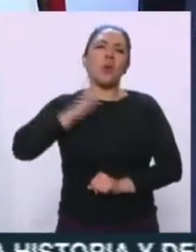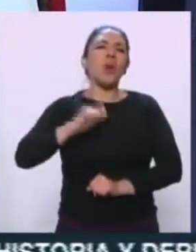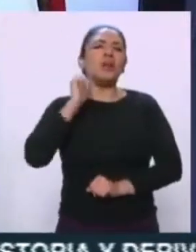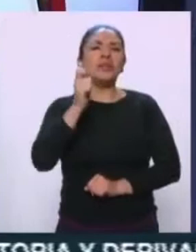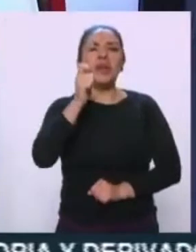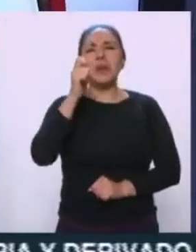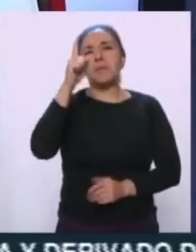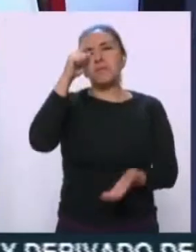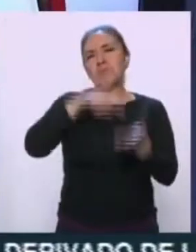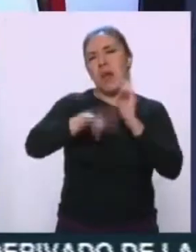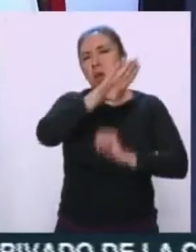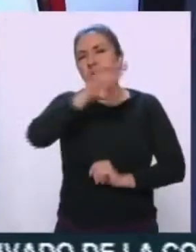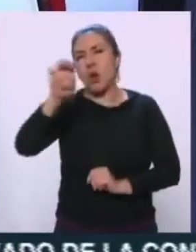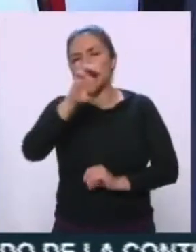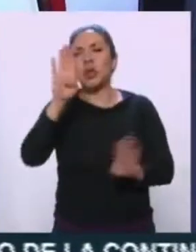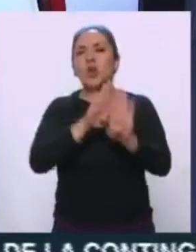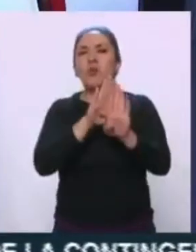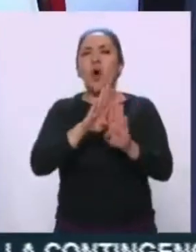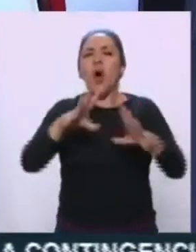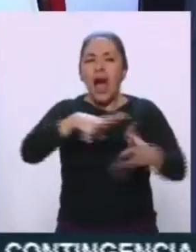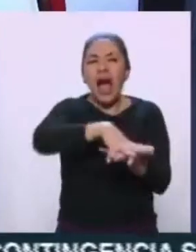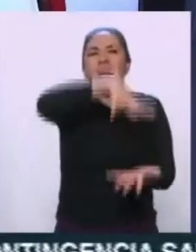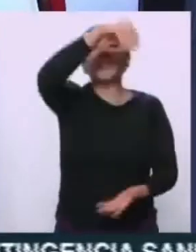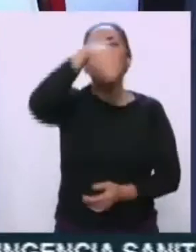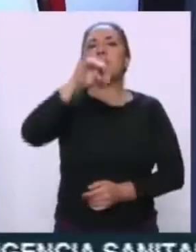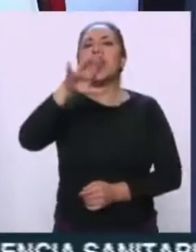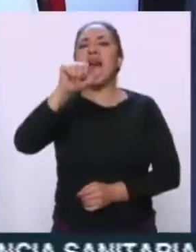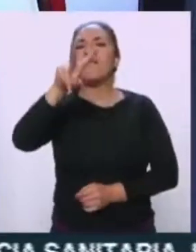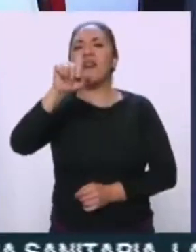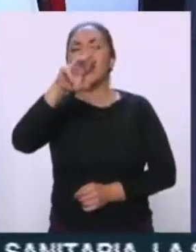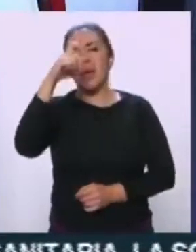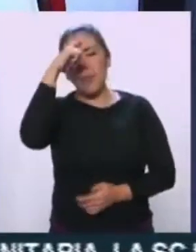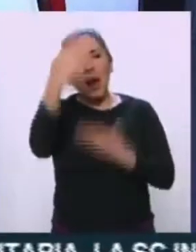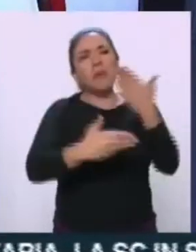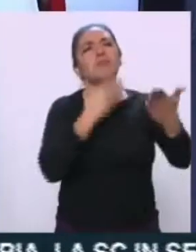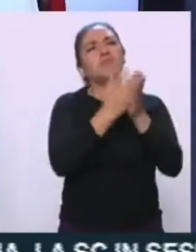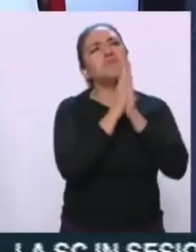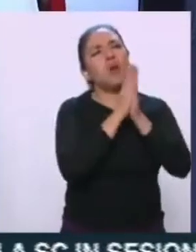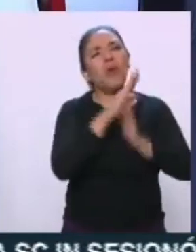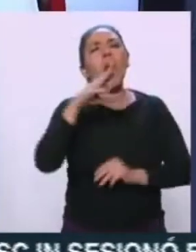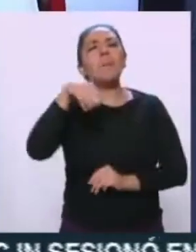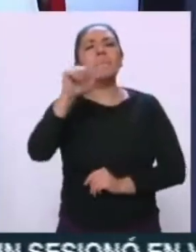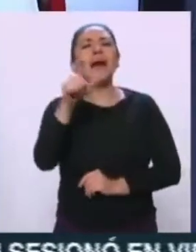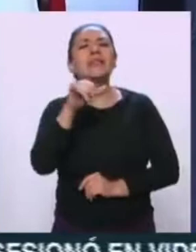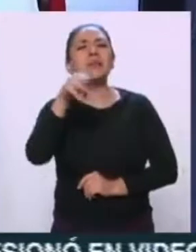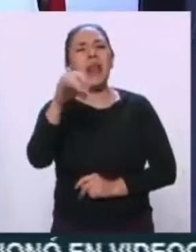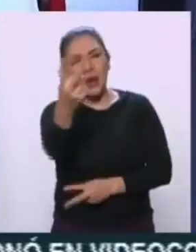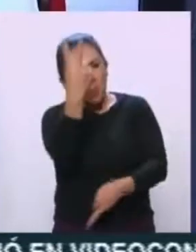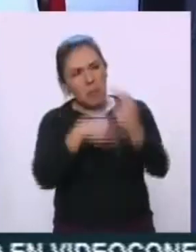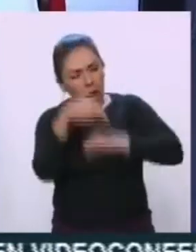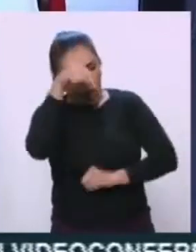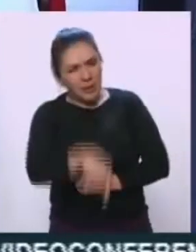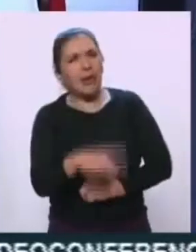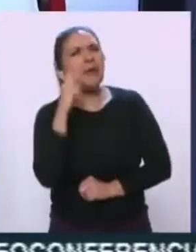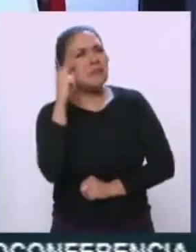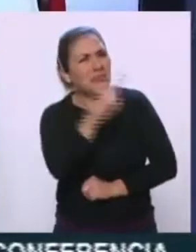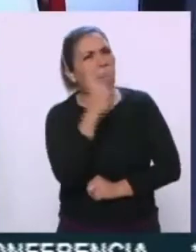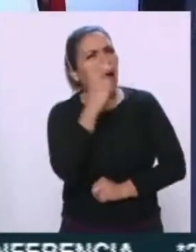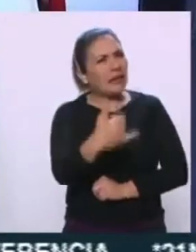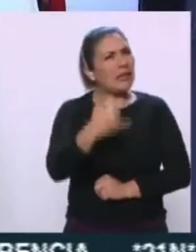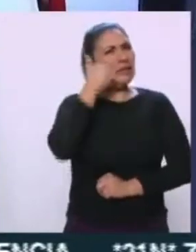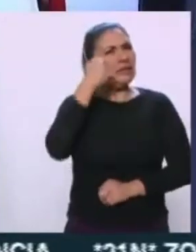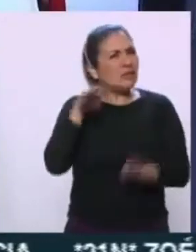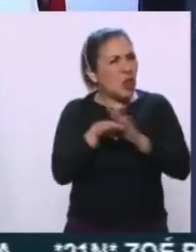siglo XIX al castillo de Miravalle a pedirle a Maximiliano que vinieran. ¿Cómo ves esta comunicación